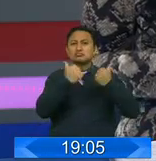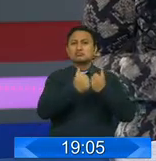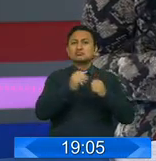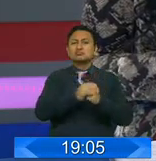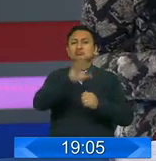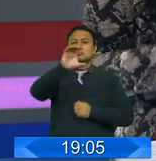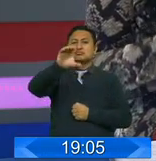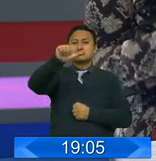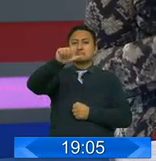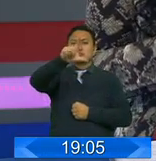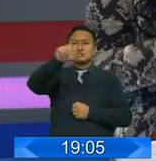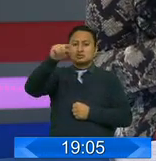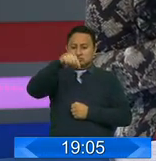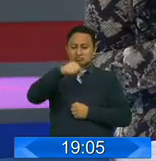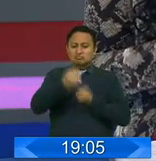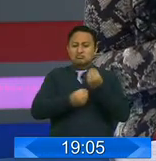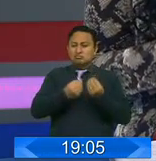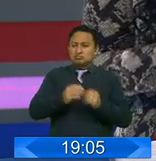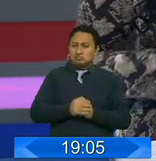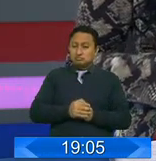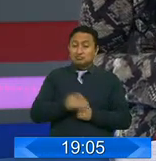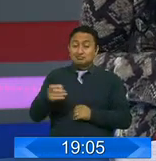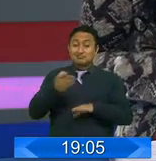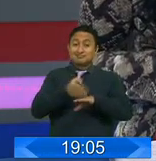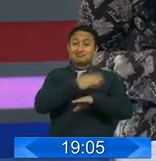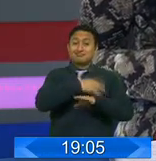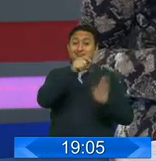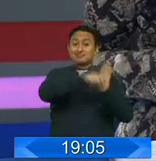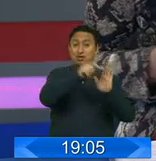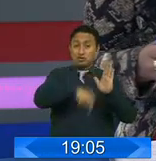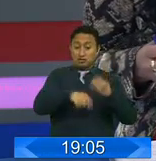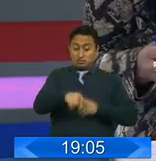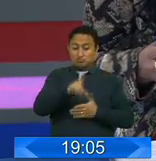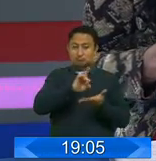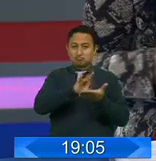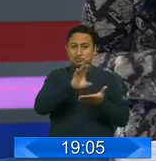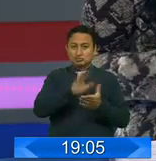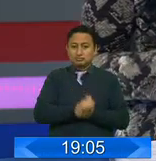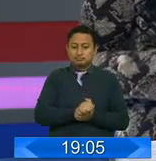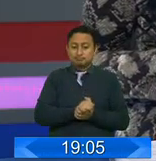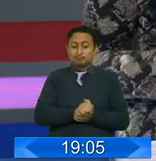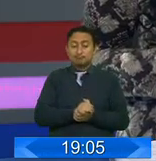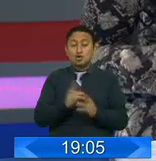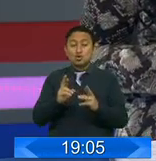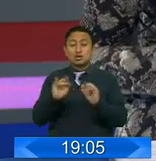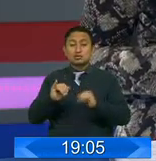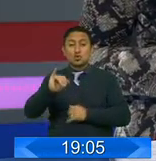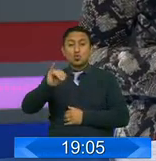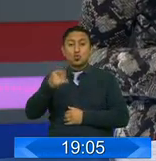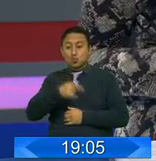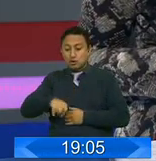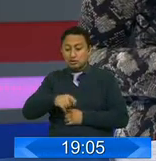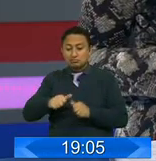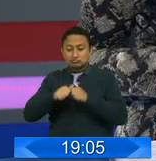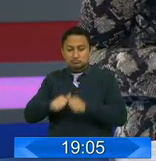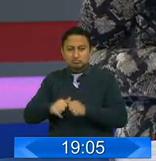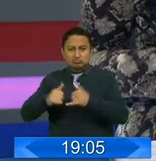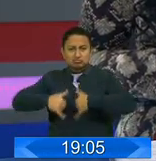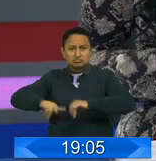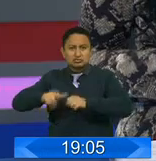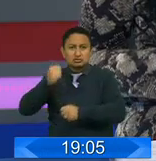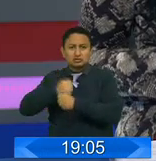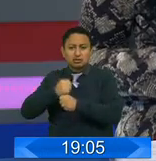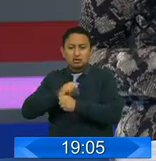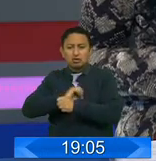Germuy Calle, destituido por la Contraloría General del Estado. Se espera que este jueves se defina si Calle continúa o no dentro de